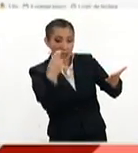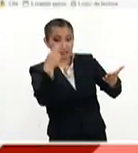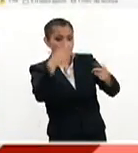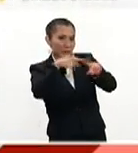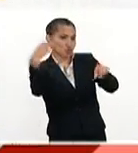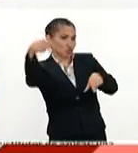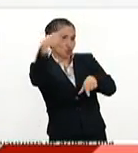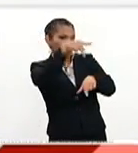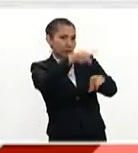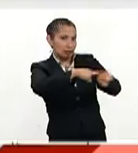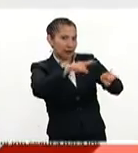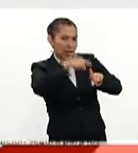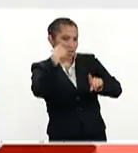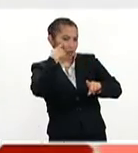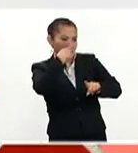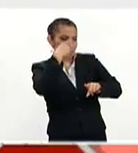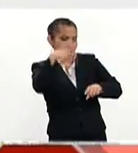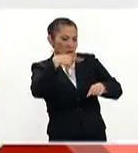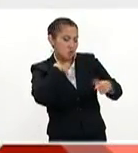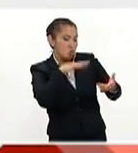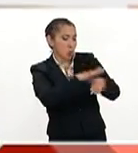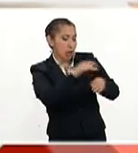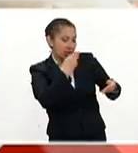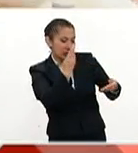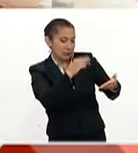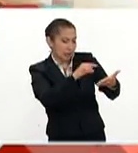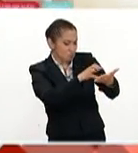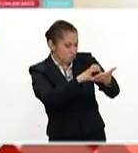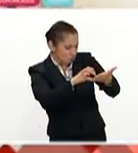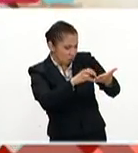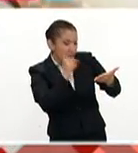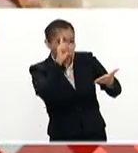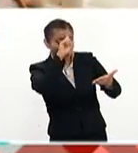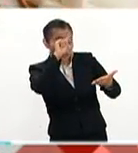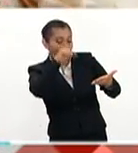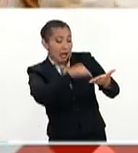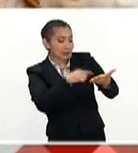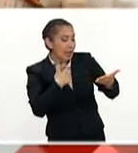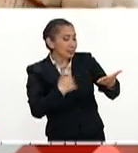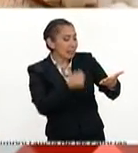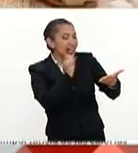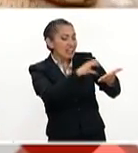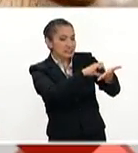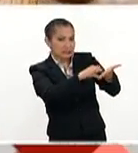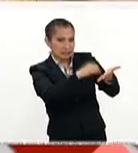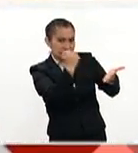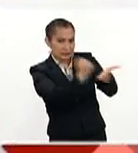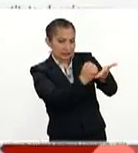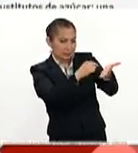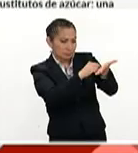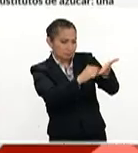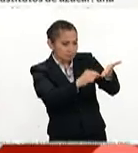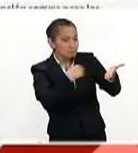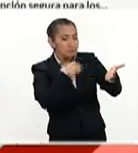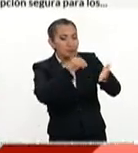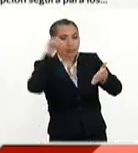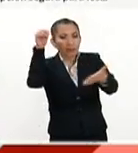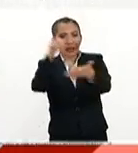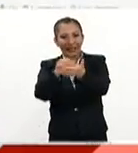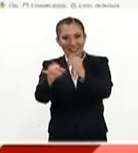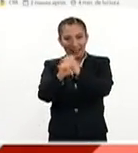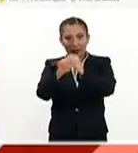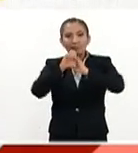requerimientos distintos y entonces cada uno tendrá su visión, ¿no? Pero queremos, como consejo, hacer que ellos entiendan. Entonces, se sube esta información a la